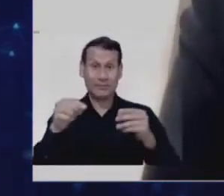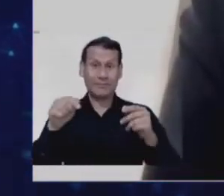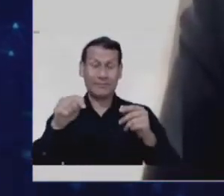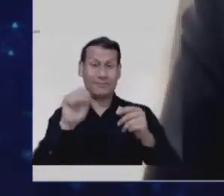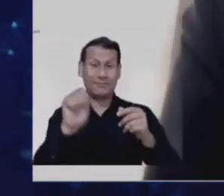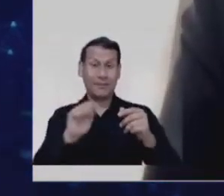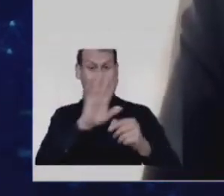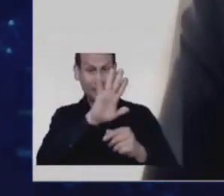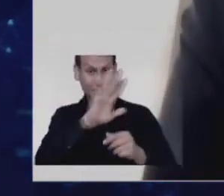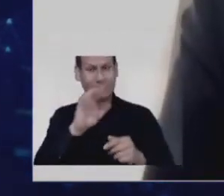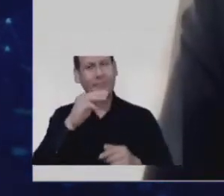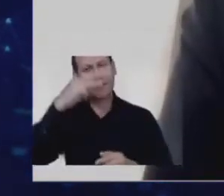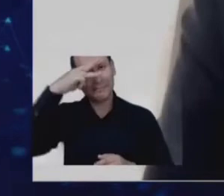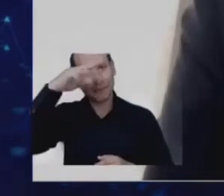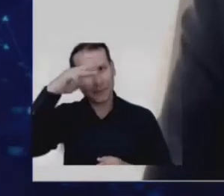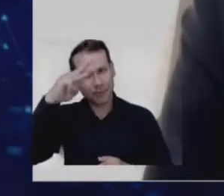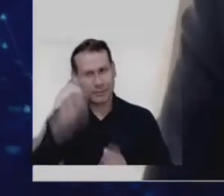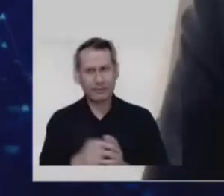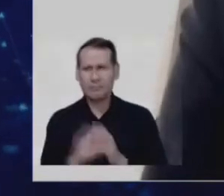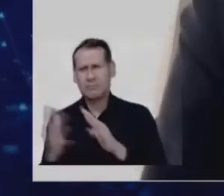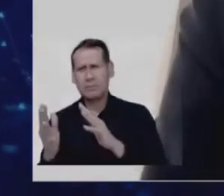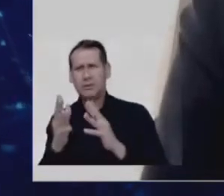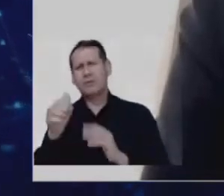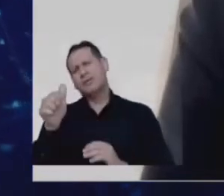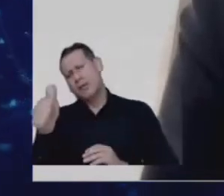entre 10 y 25 megabits por segundo.